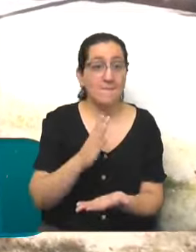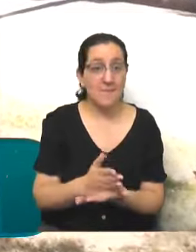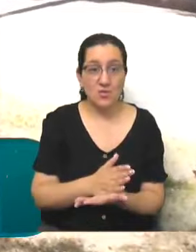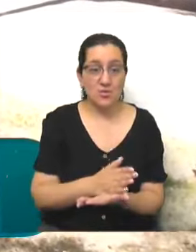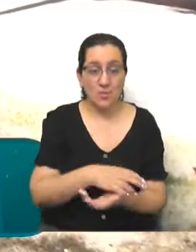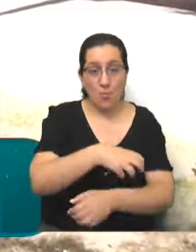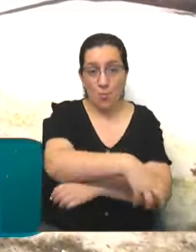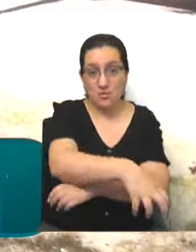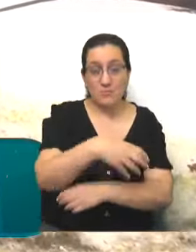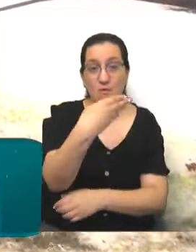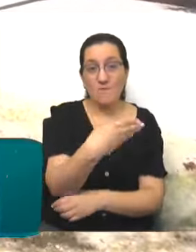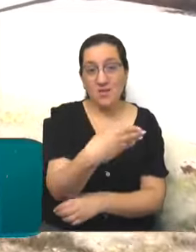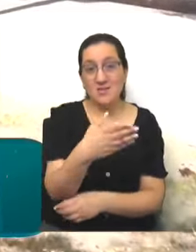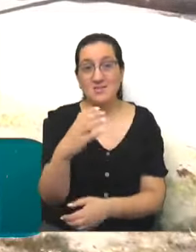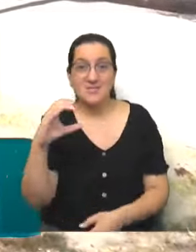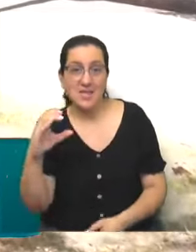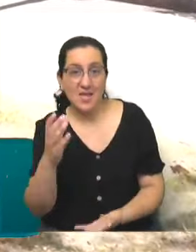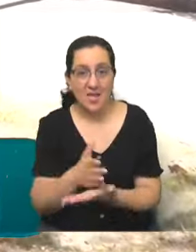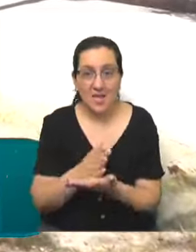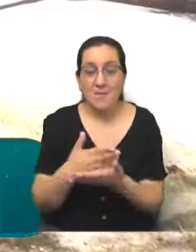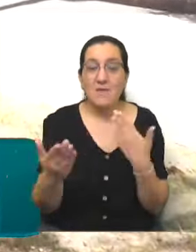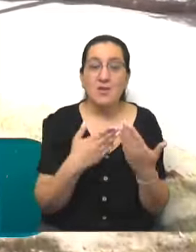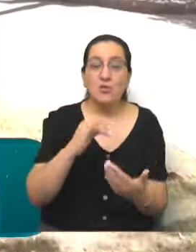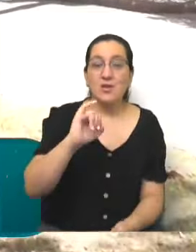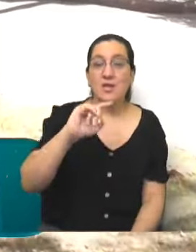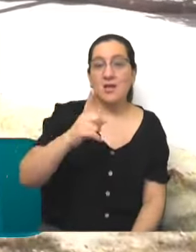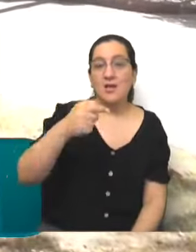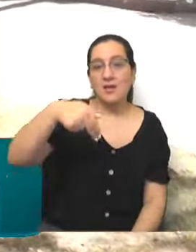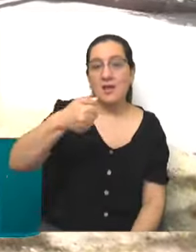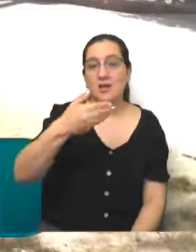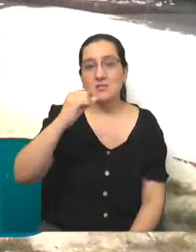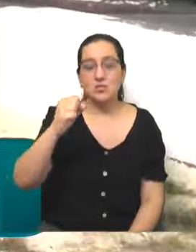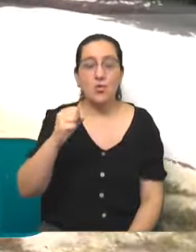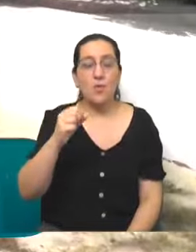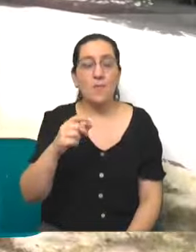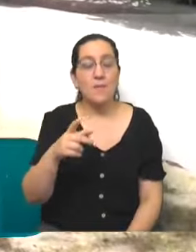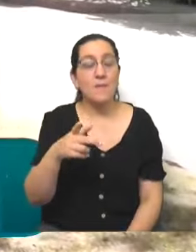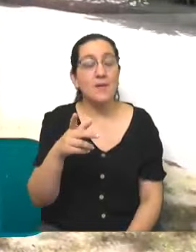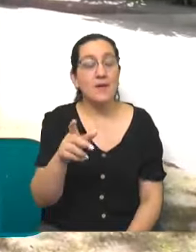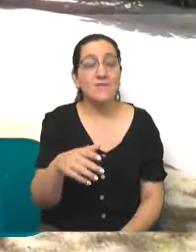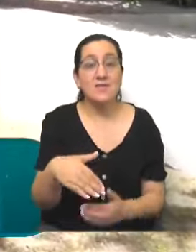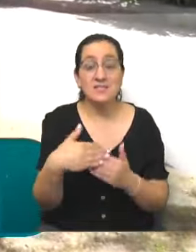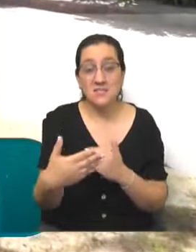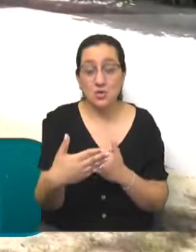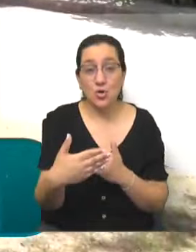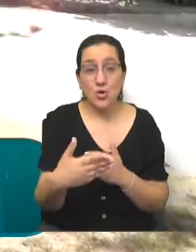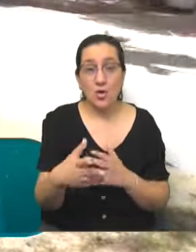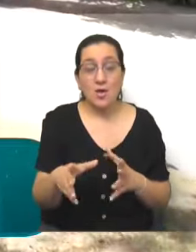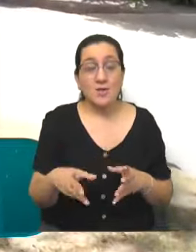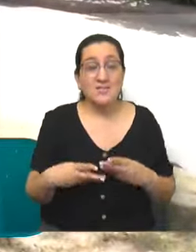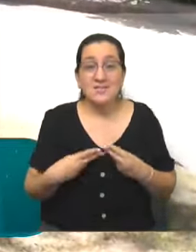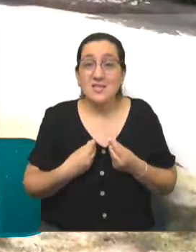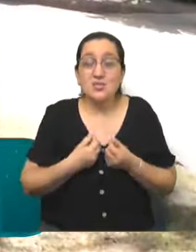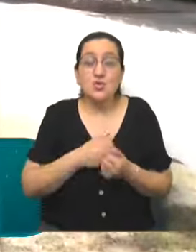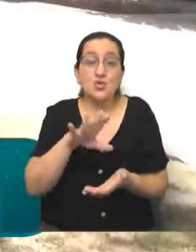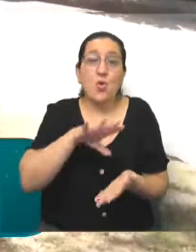municipio B y C, para hablar con Ignacio Dorrego de la Usina de Percepción Ciudadana. A ver, ¿cómo se manejan las cuestiones de opinión